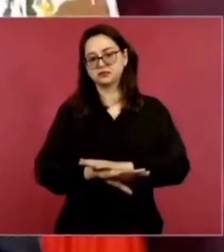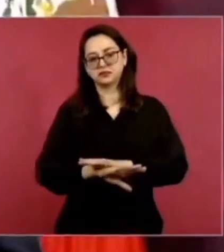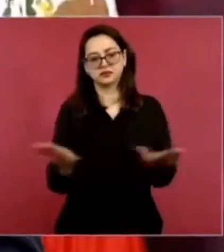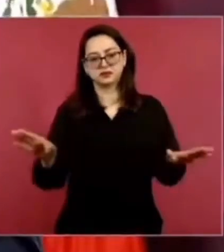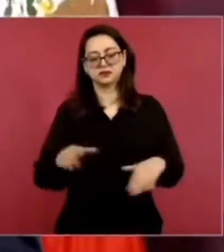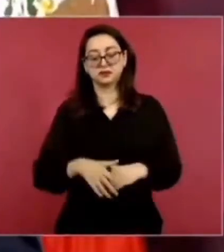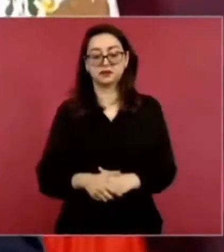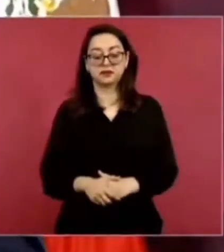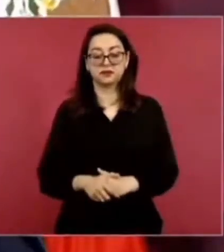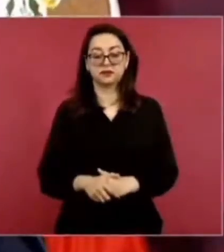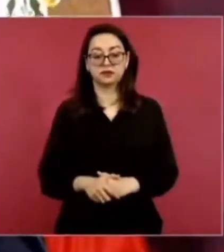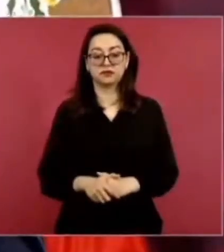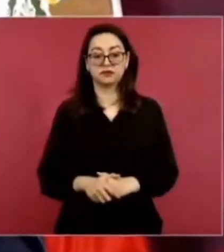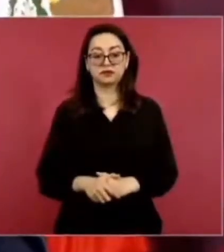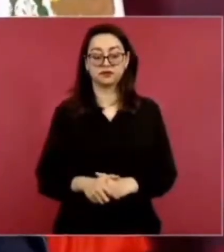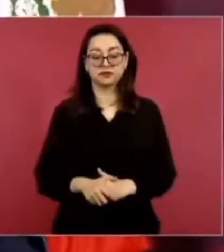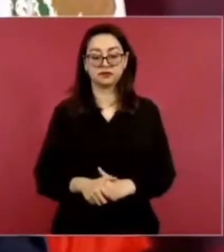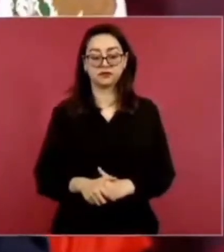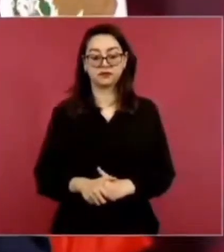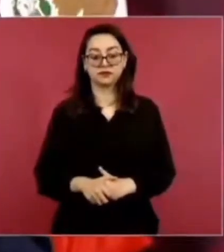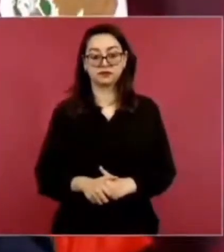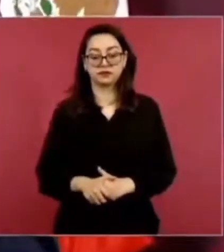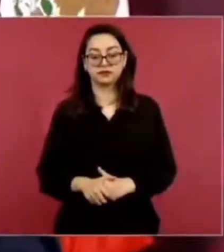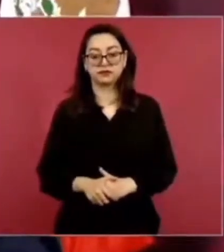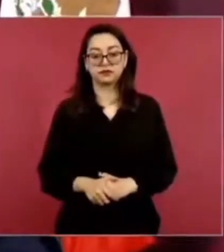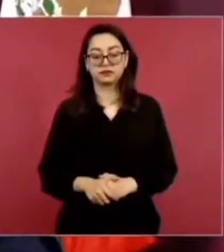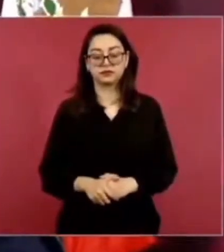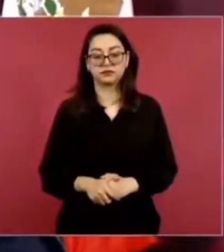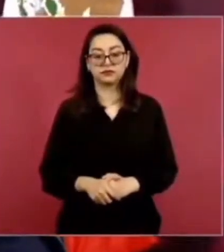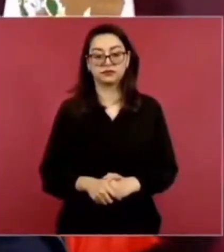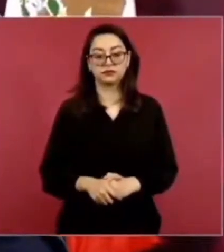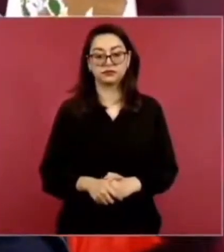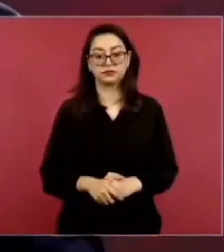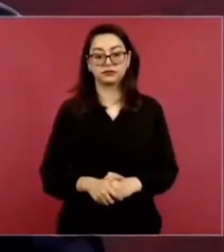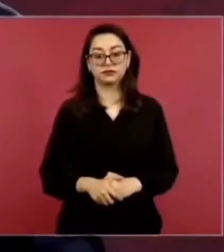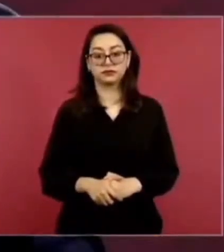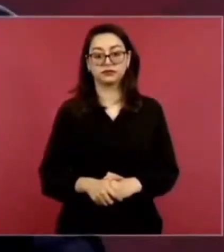Mayor. Y tengo que agradecerles a muchos elementos